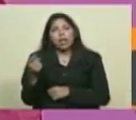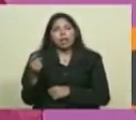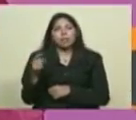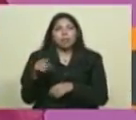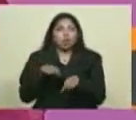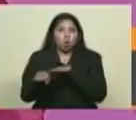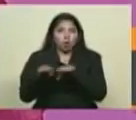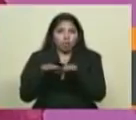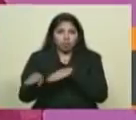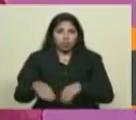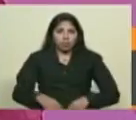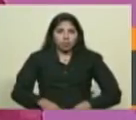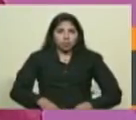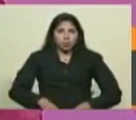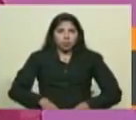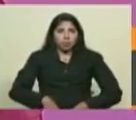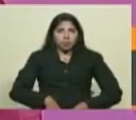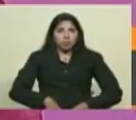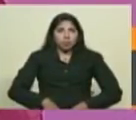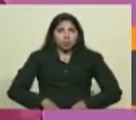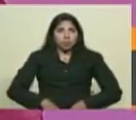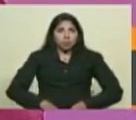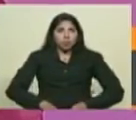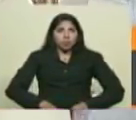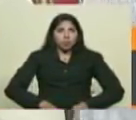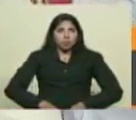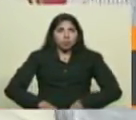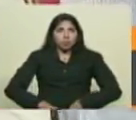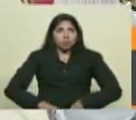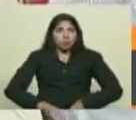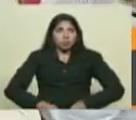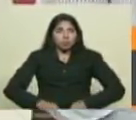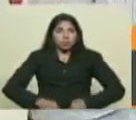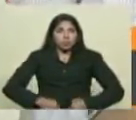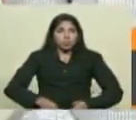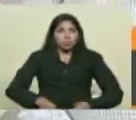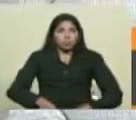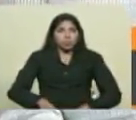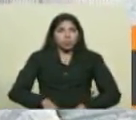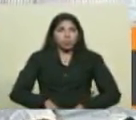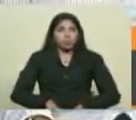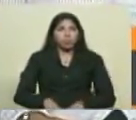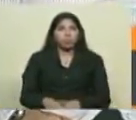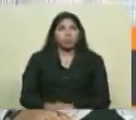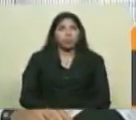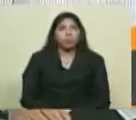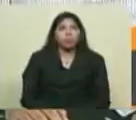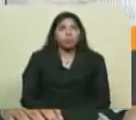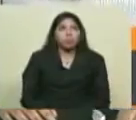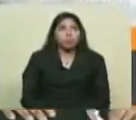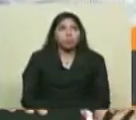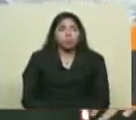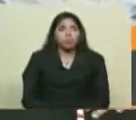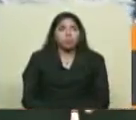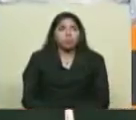Godoy, Yelitza Santaella por allá, y la doctora